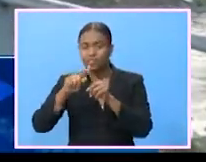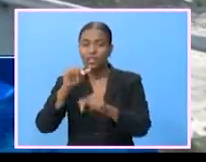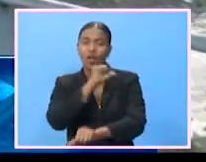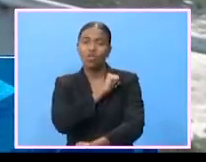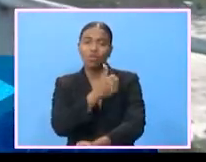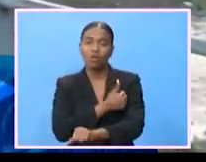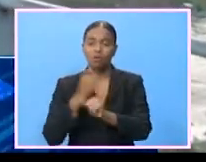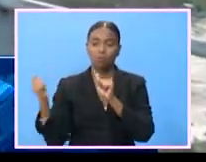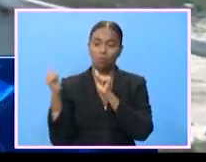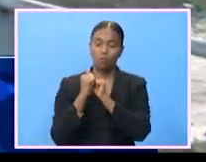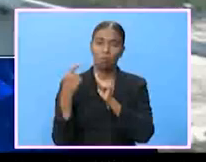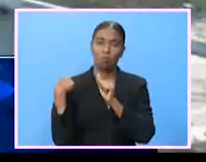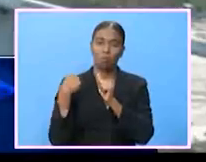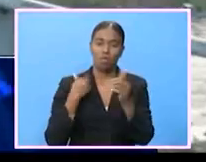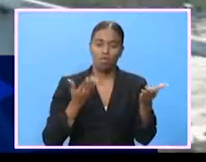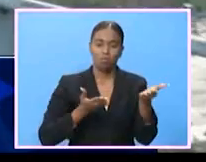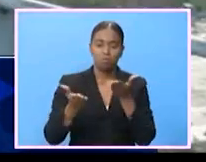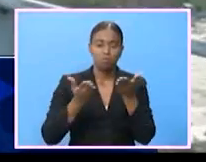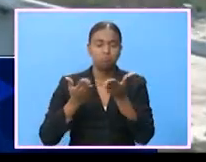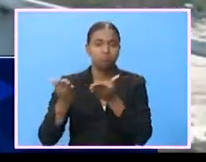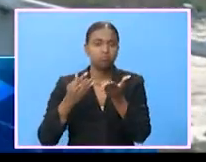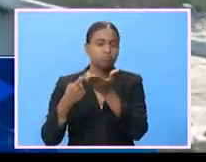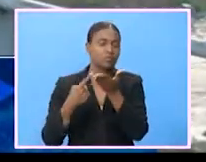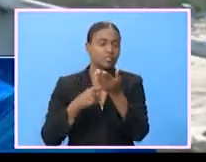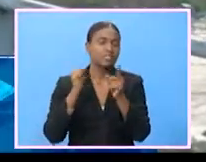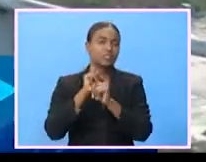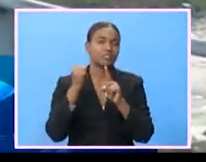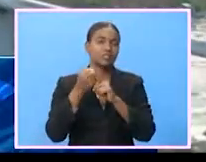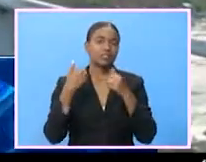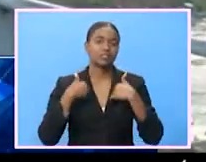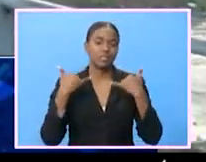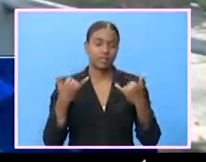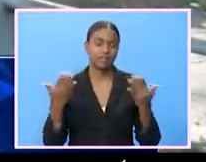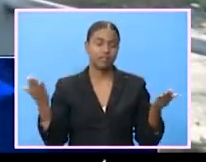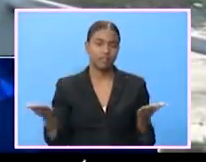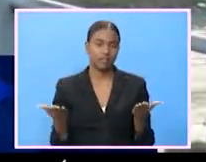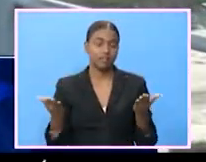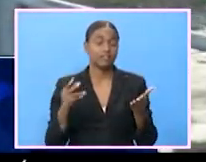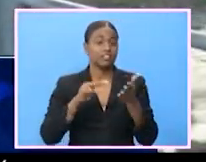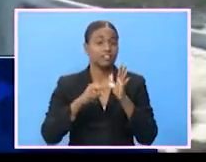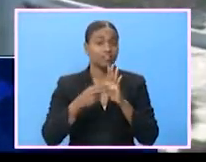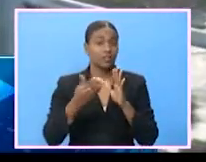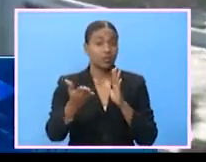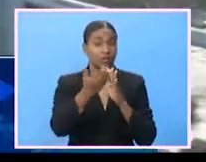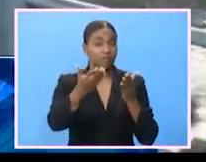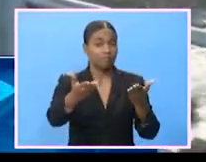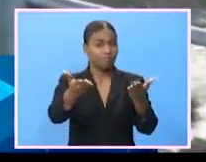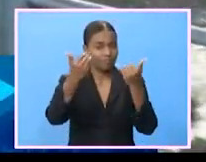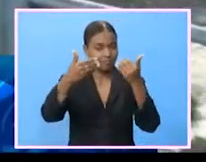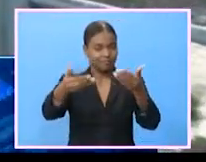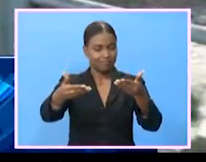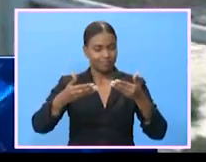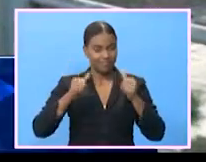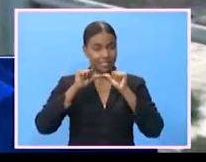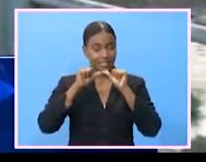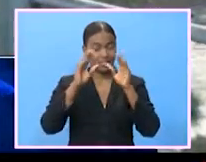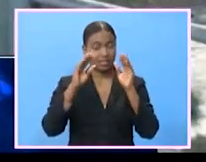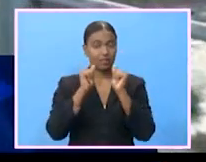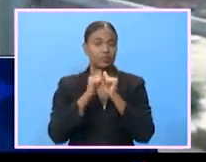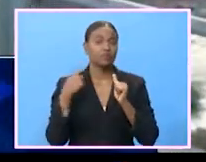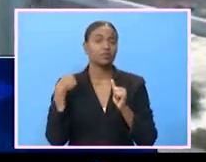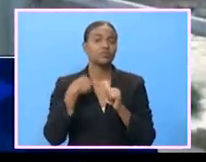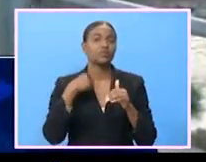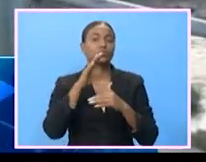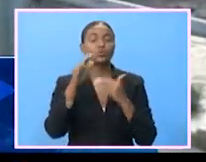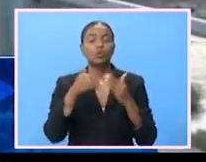estarán con nosotros compartiendo impresiones acerca de la realidad que se vive acá en este lugar. Así que a ustedes les invitamos, por supuesto, a que no se pierdan